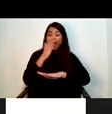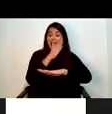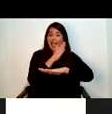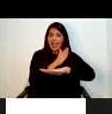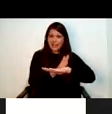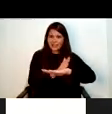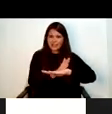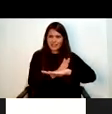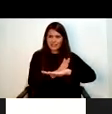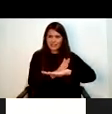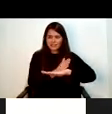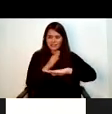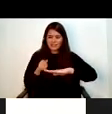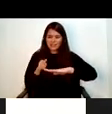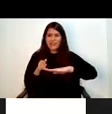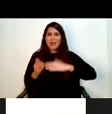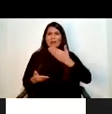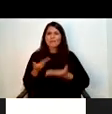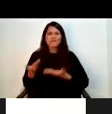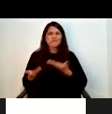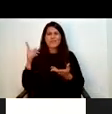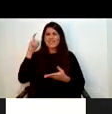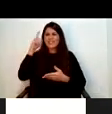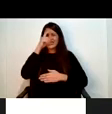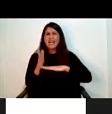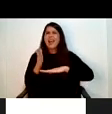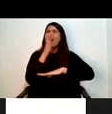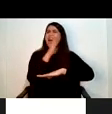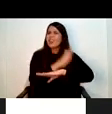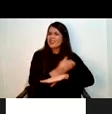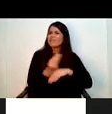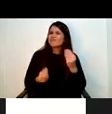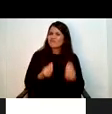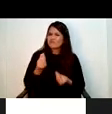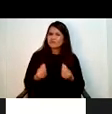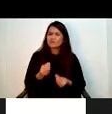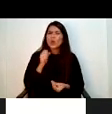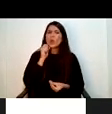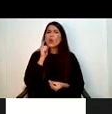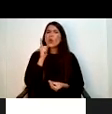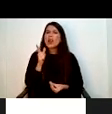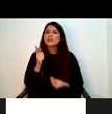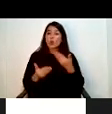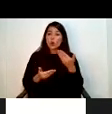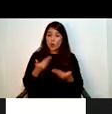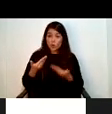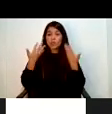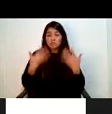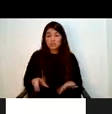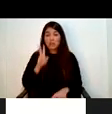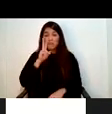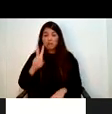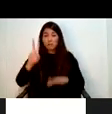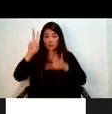de la conducta problemática? ¿Cuál es la conducta en sí? Que eso ya lo vimos con la descripción